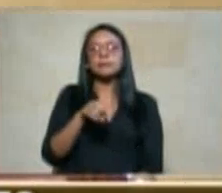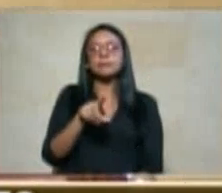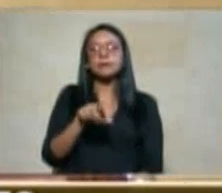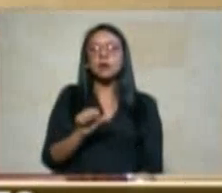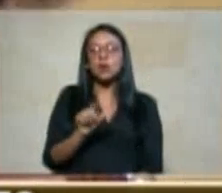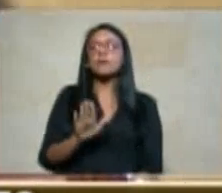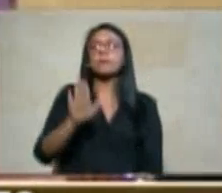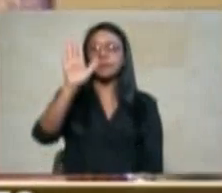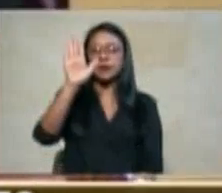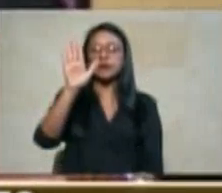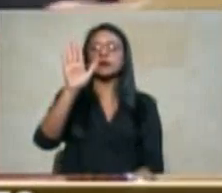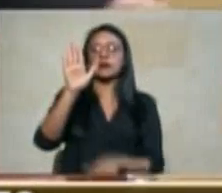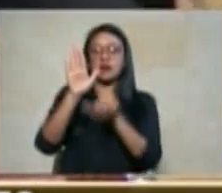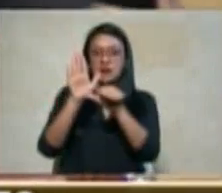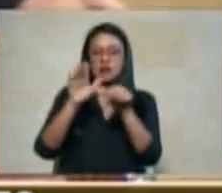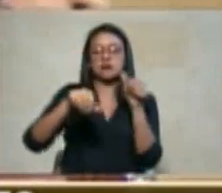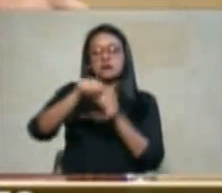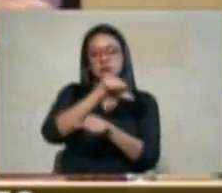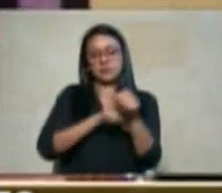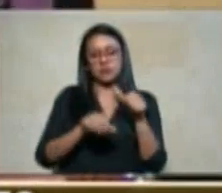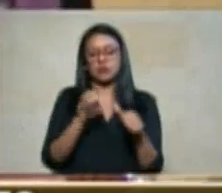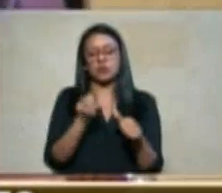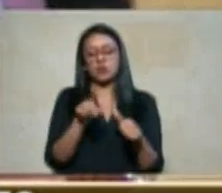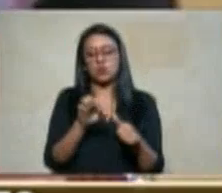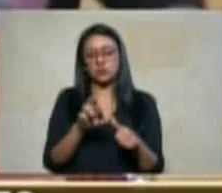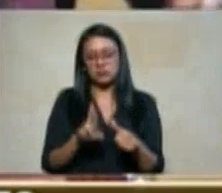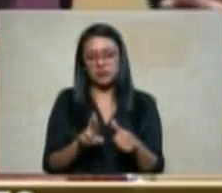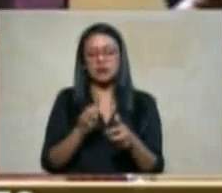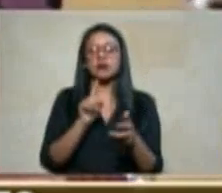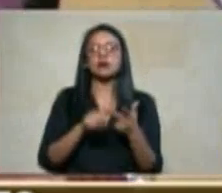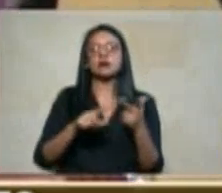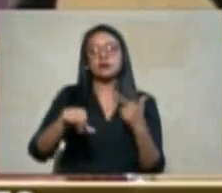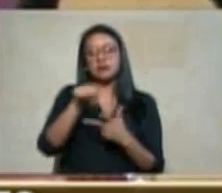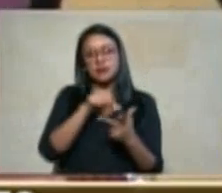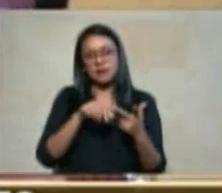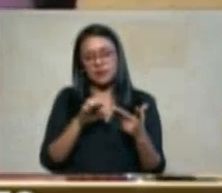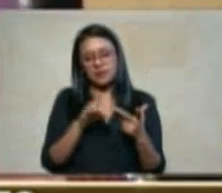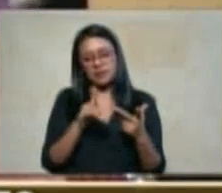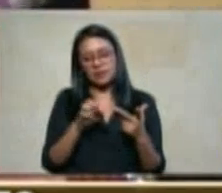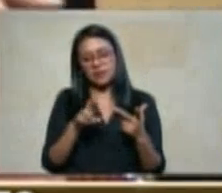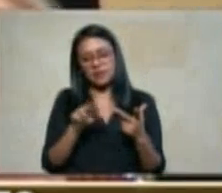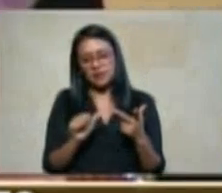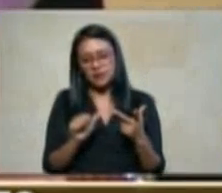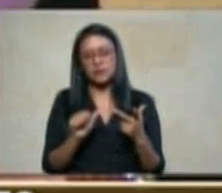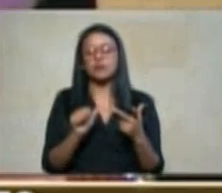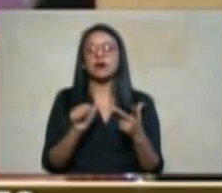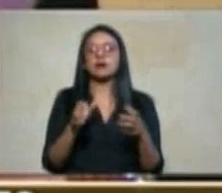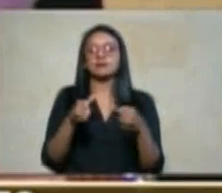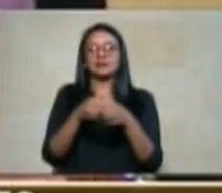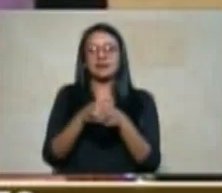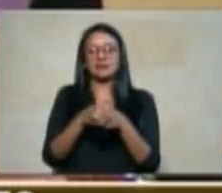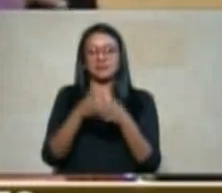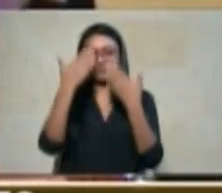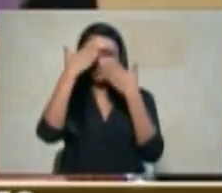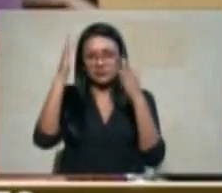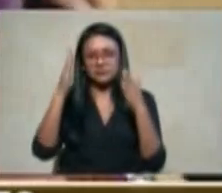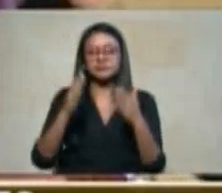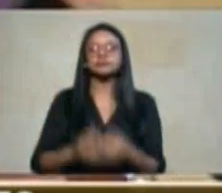uso de la palabra, luego el representante Óscar Ospina, luego el representante Eduard Rodríguez del Centro Democrático.